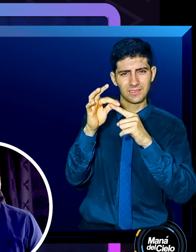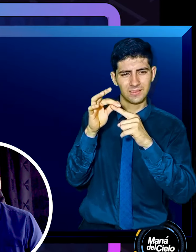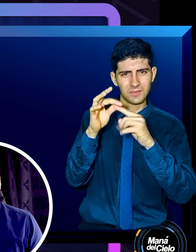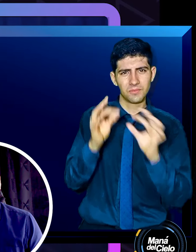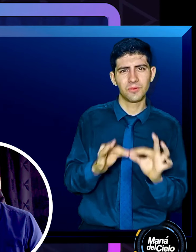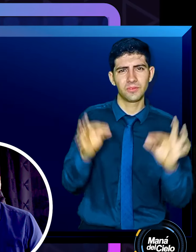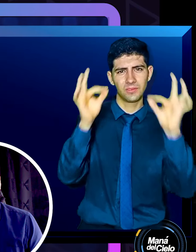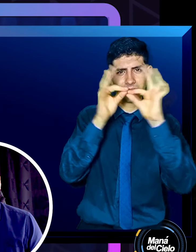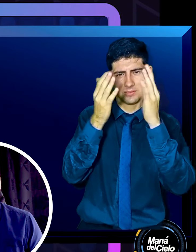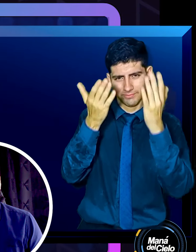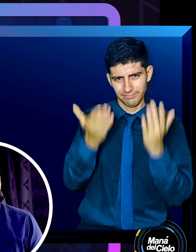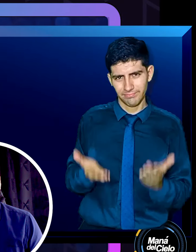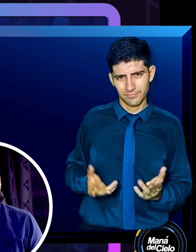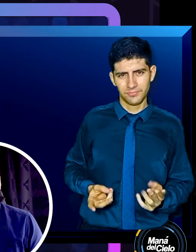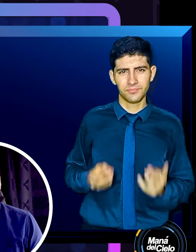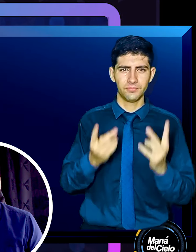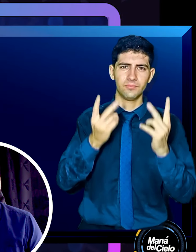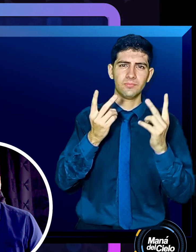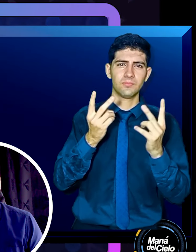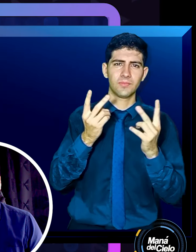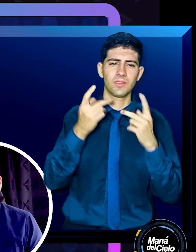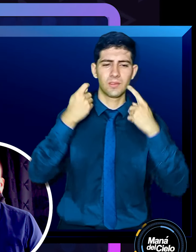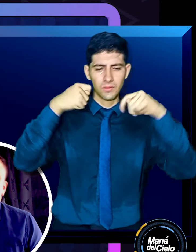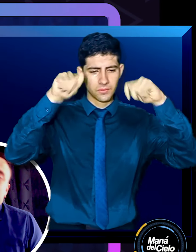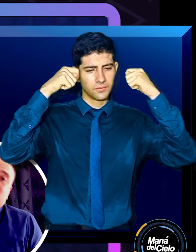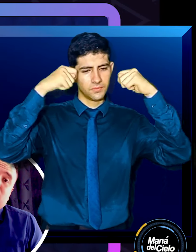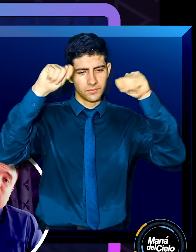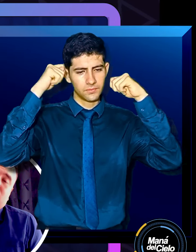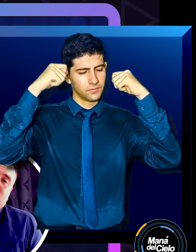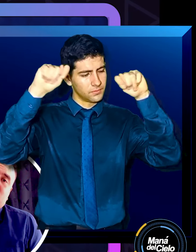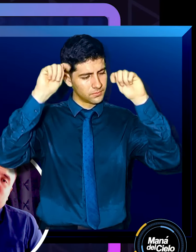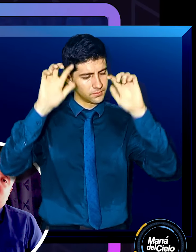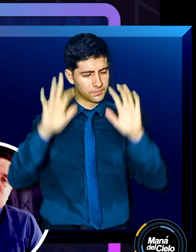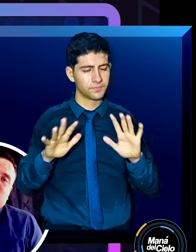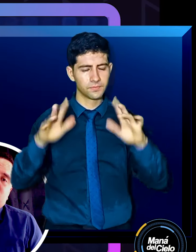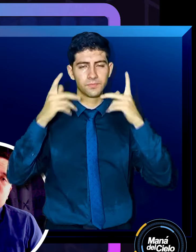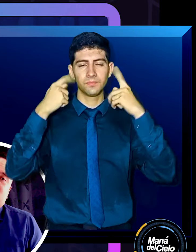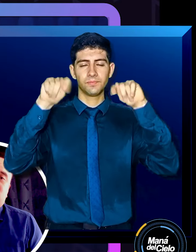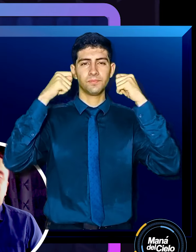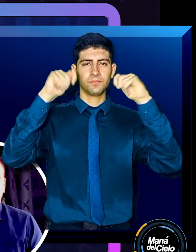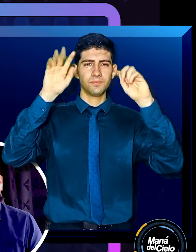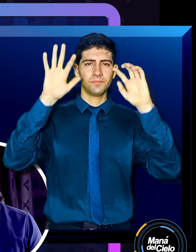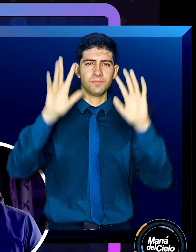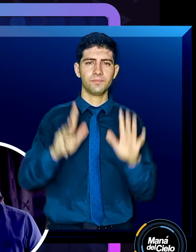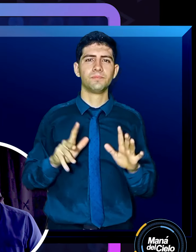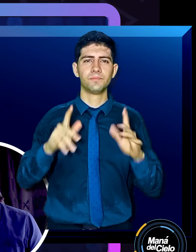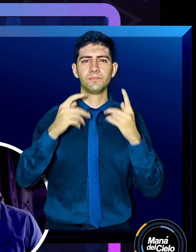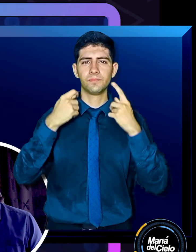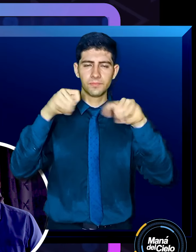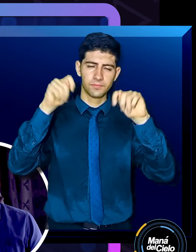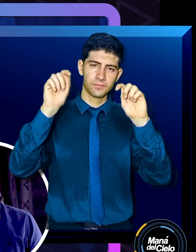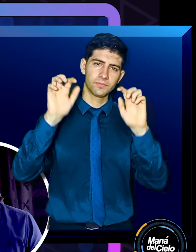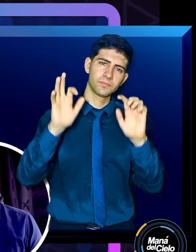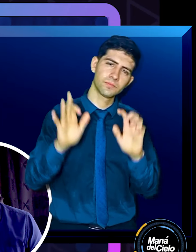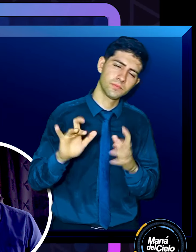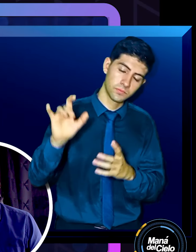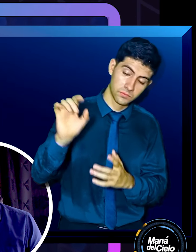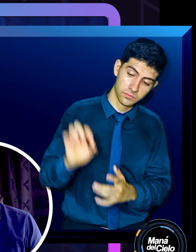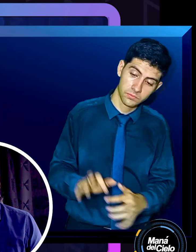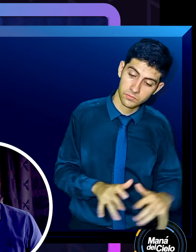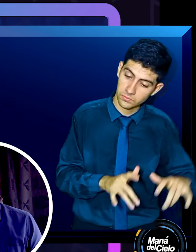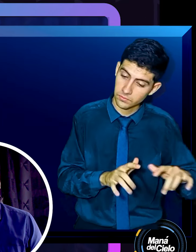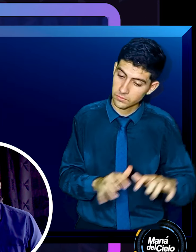Aleluya. Aleluya. Aleluya. Aleluya. Y si